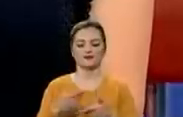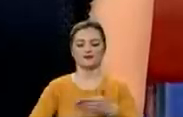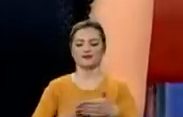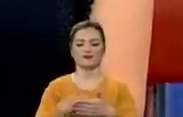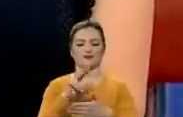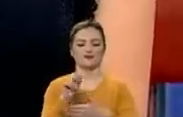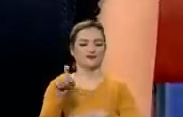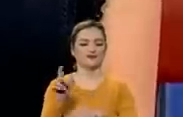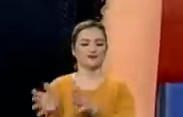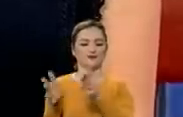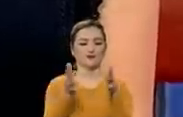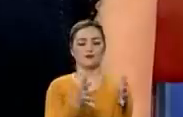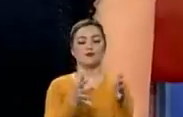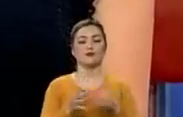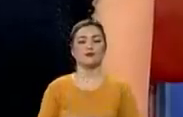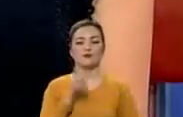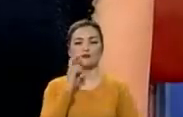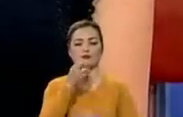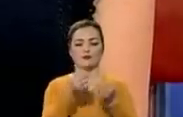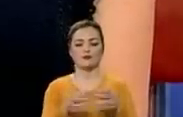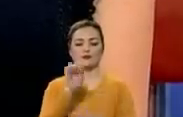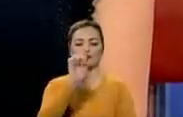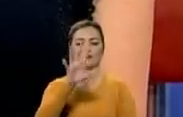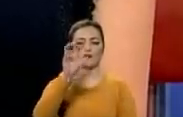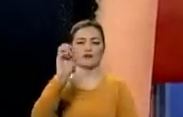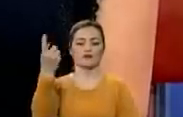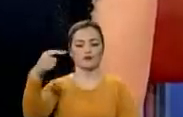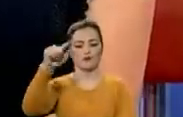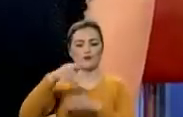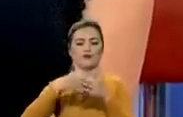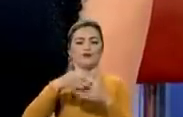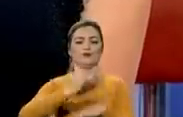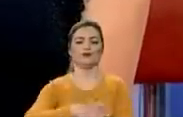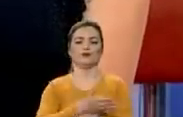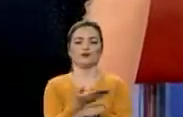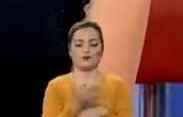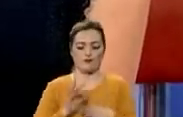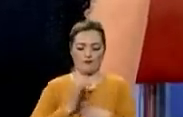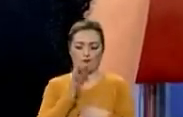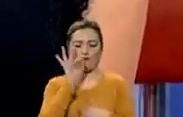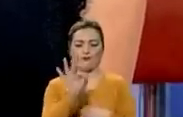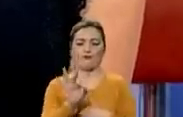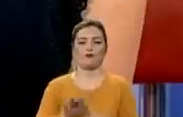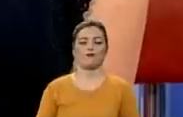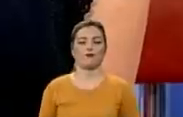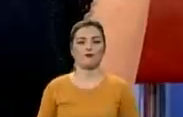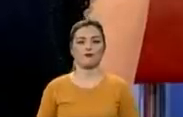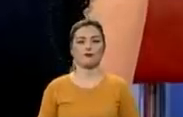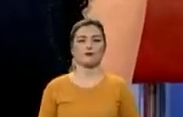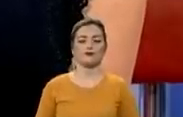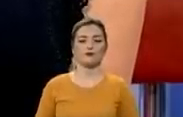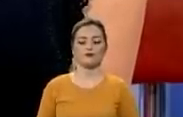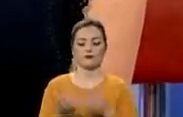sector turístico en Ecuador perdió $1,500 millones como consecuencia de la crisis generada por la pandemia del